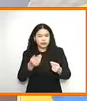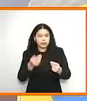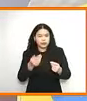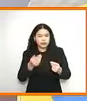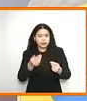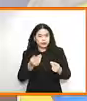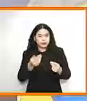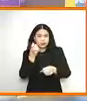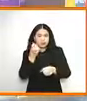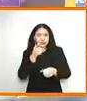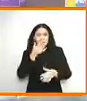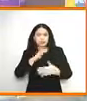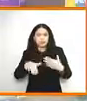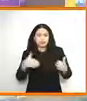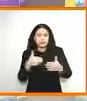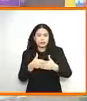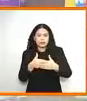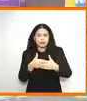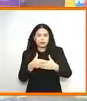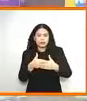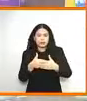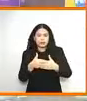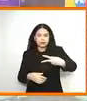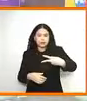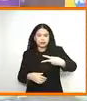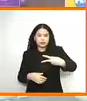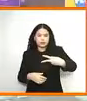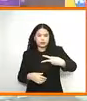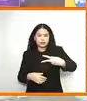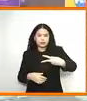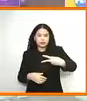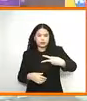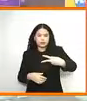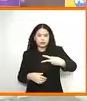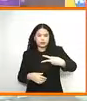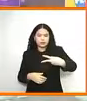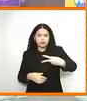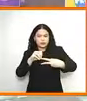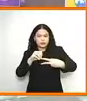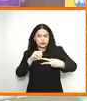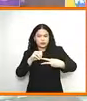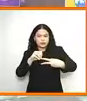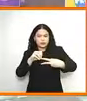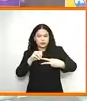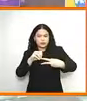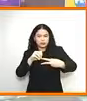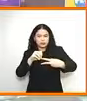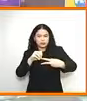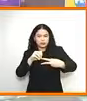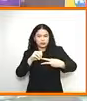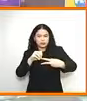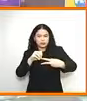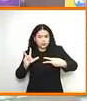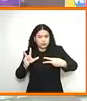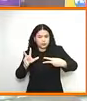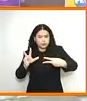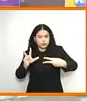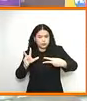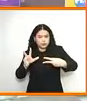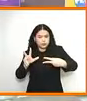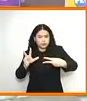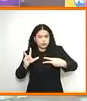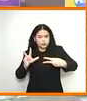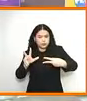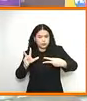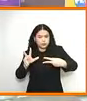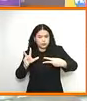primer número. Muchísima suerte. Con su primer dígito, 0. Segundo dígito, 3, primer número premiado,